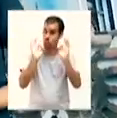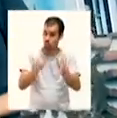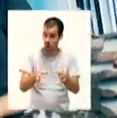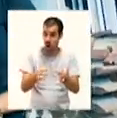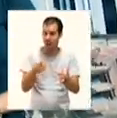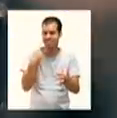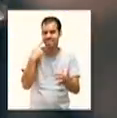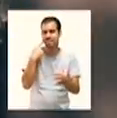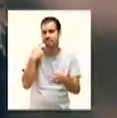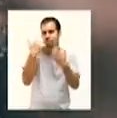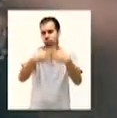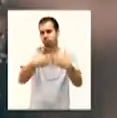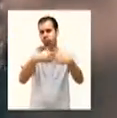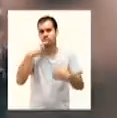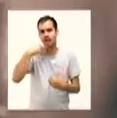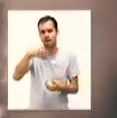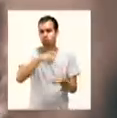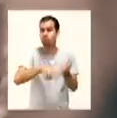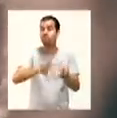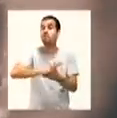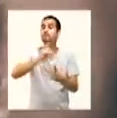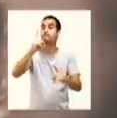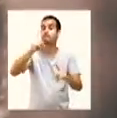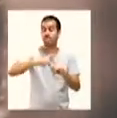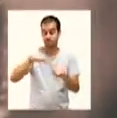Central, México.